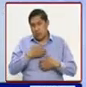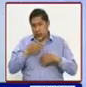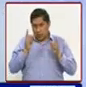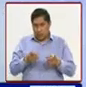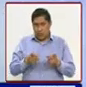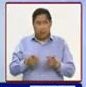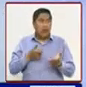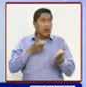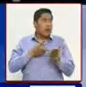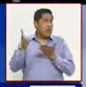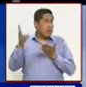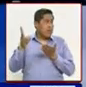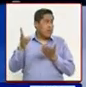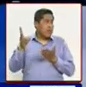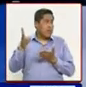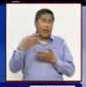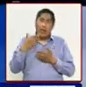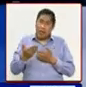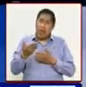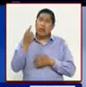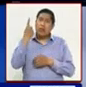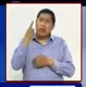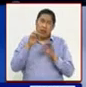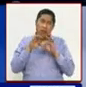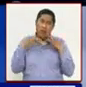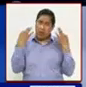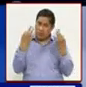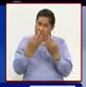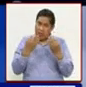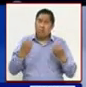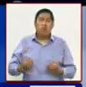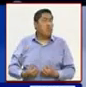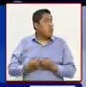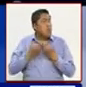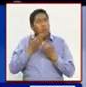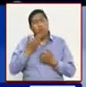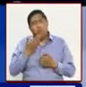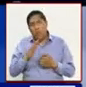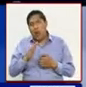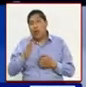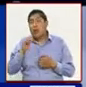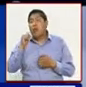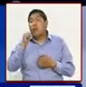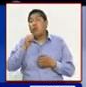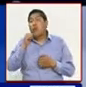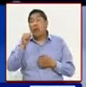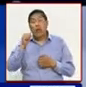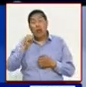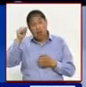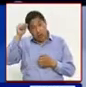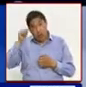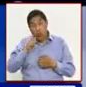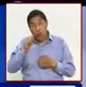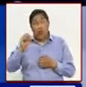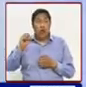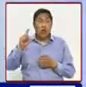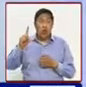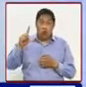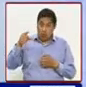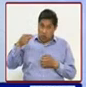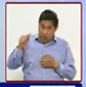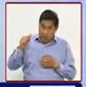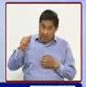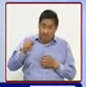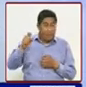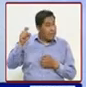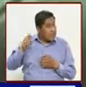así. Lo cierto es que hay una familia que ha quedado muy mal herida. Sí. La señora Olga necesita de nosotros y la hija también. Exactamente,